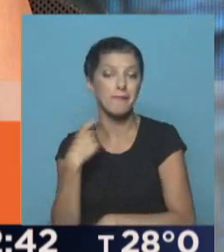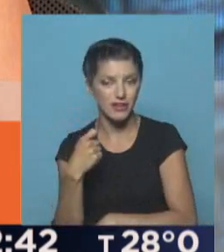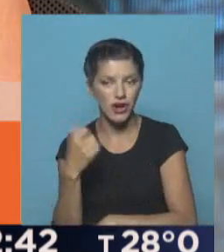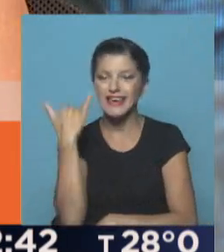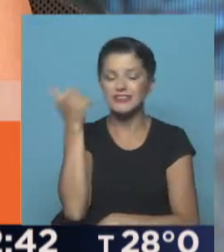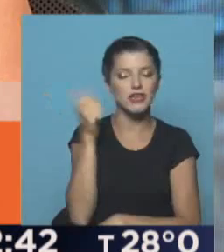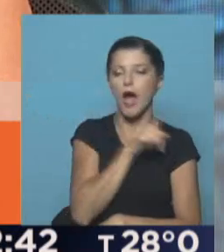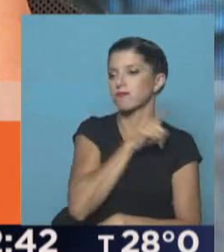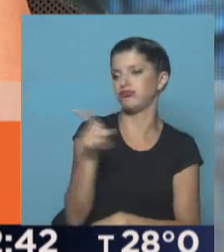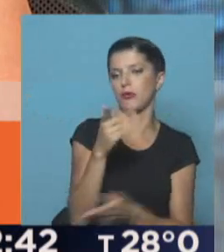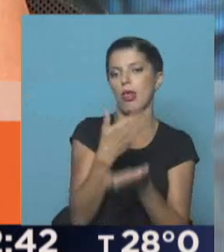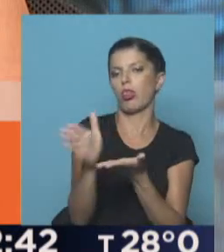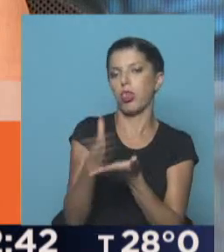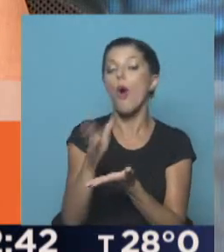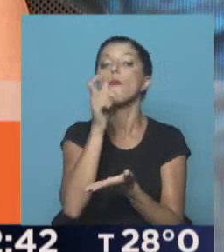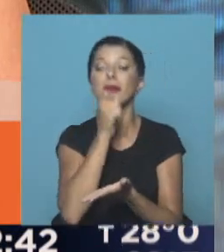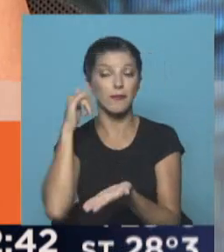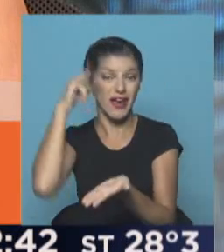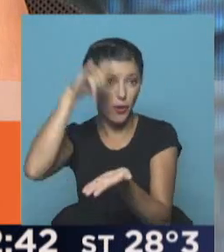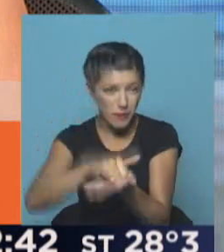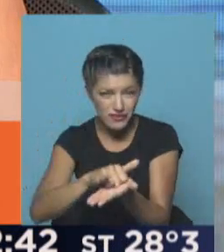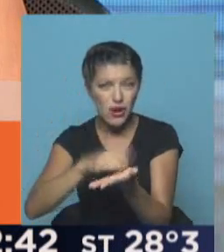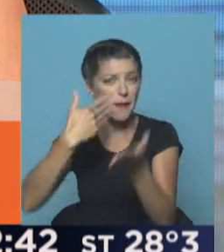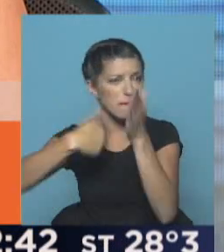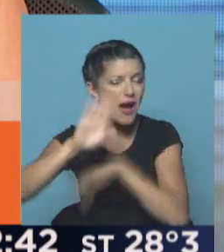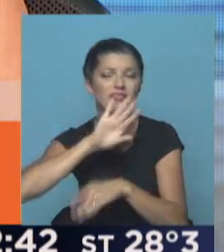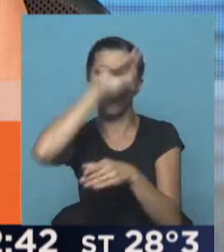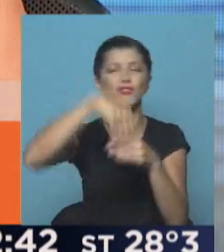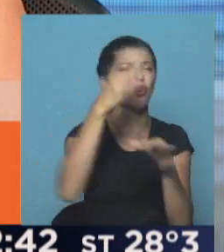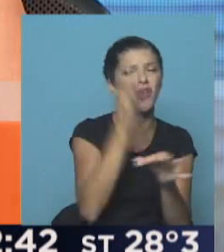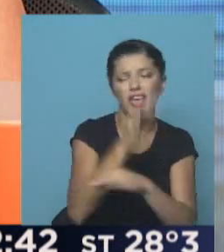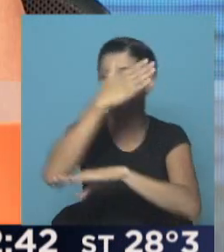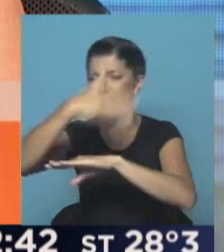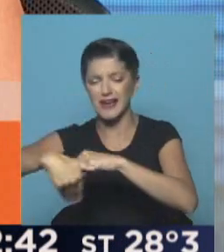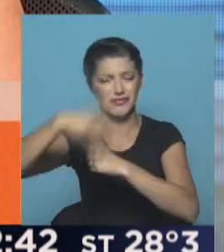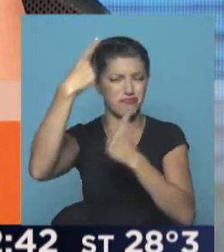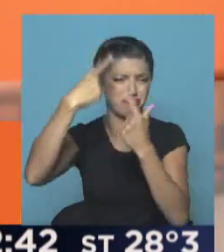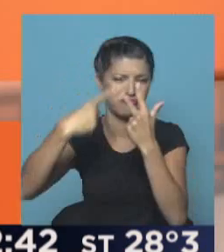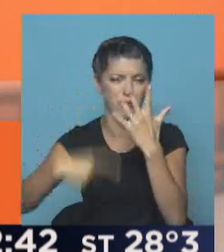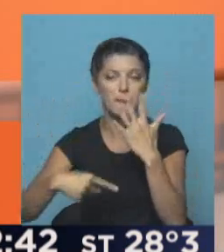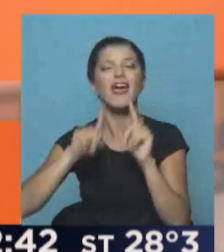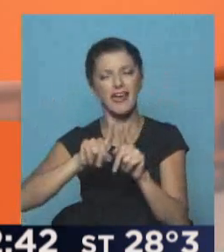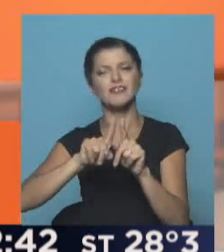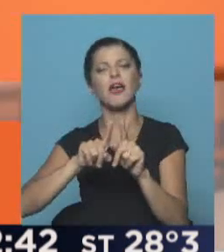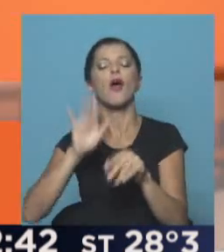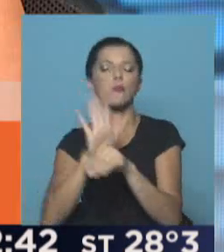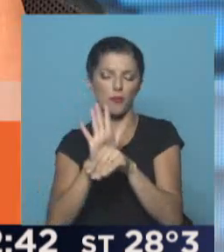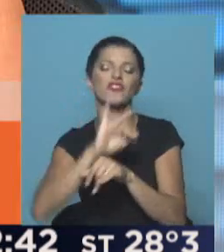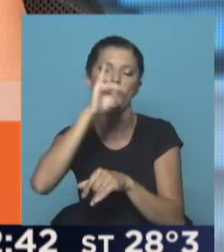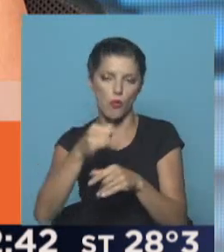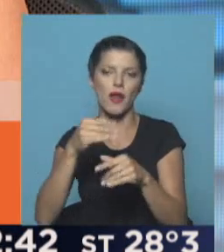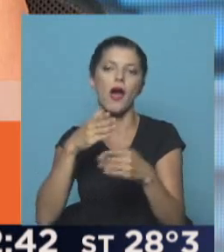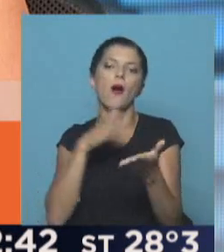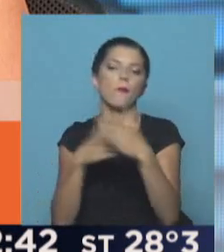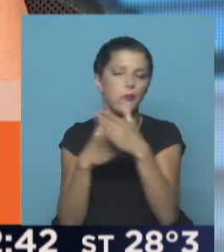los maltratos en los aeropuertos se están reportando cada vez más en las escuelas, en las calles. Esa es la gran derrota cultural, ese es el gran muro que sí pudo